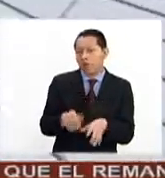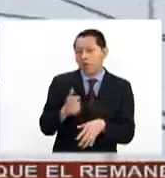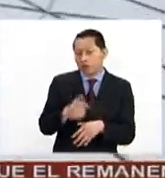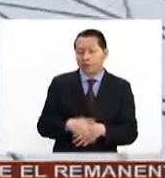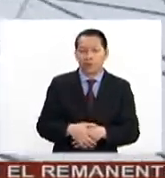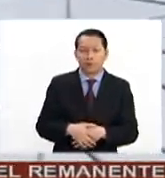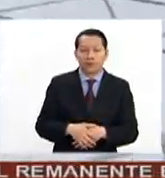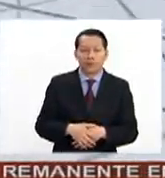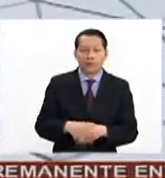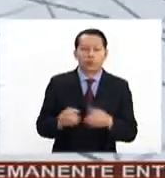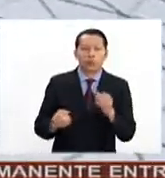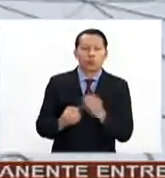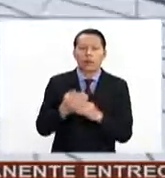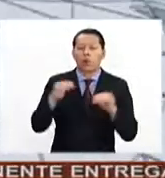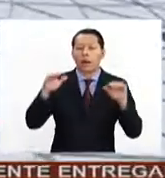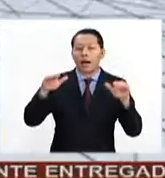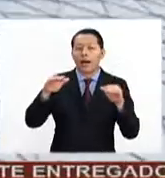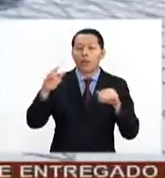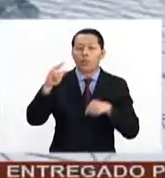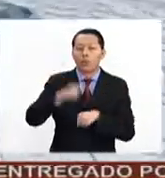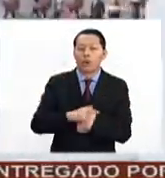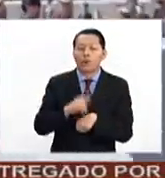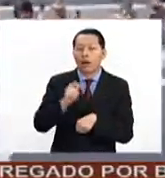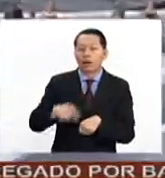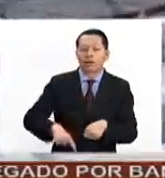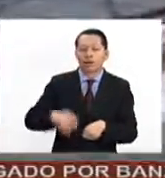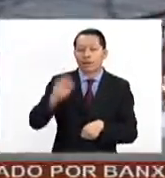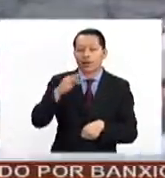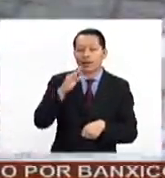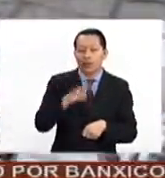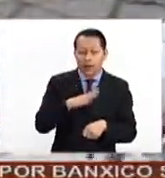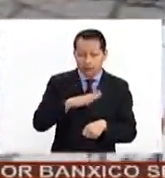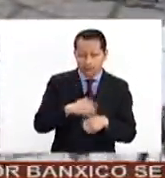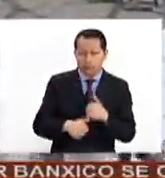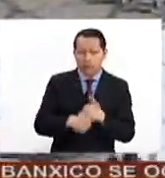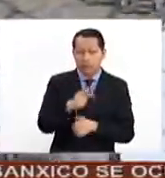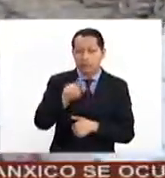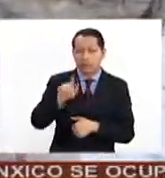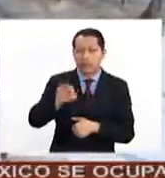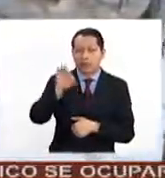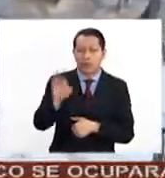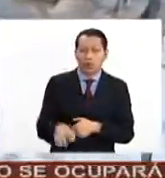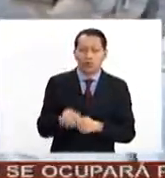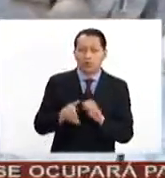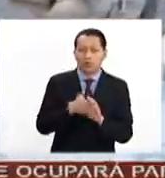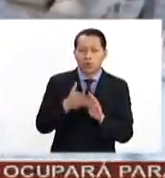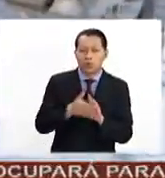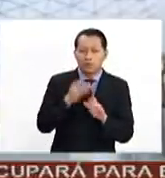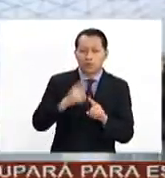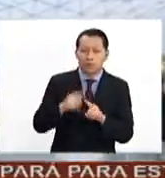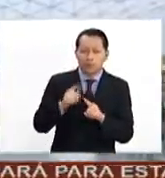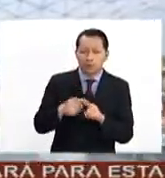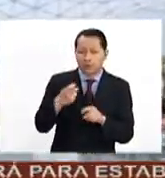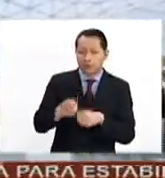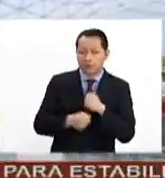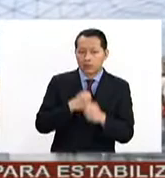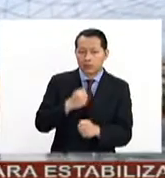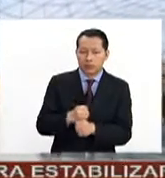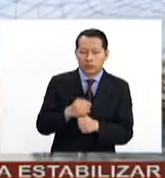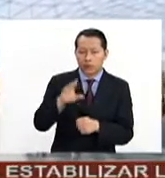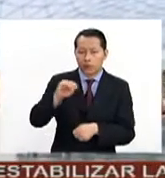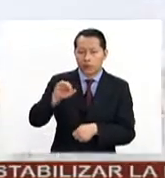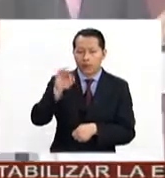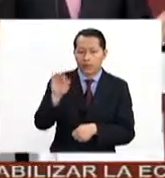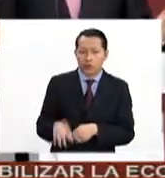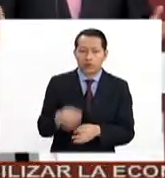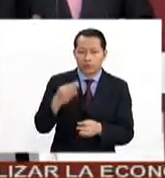Con respecto al nuevo aeropuerto, se informó que el gobierno federal ya tiene licitado 70% de las obras y este año se llegará al